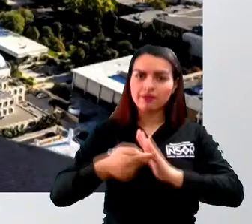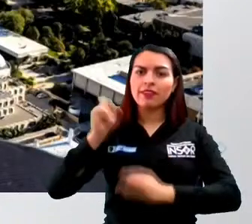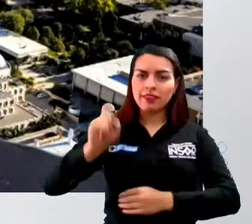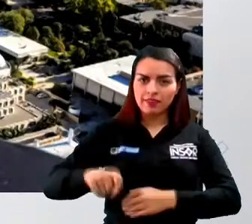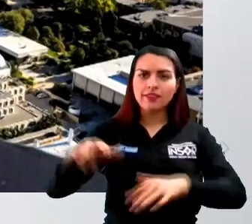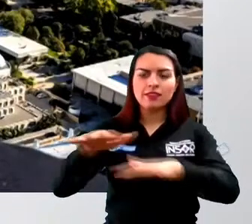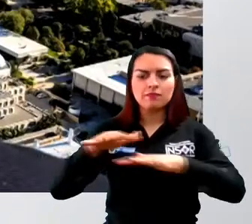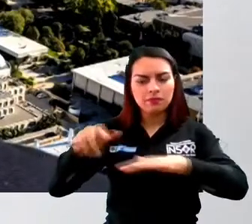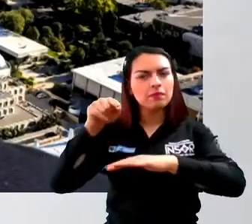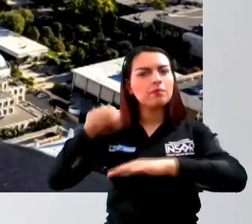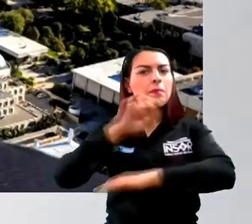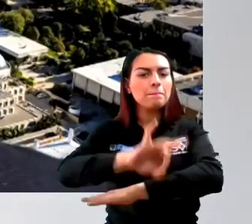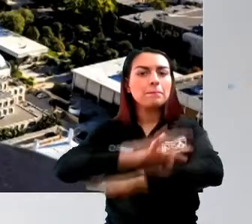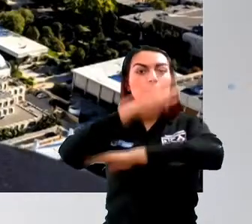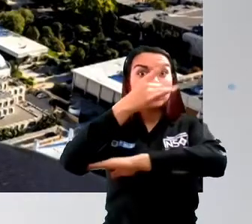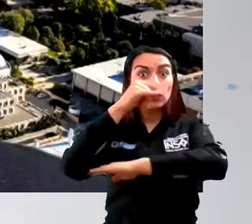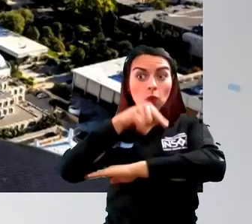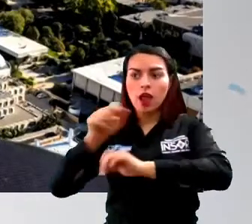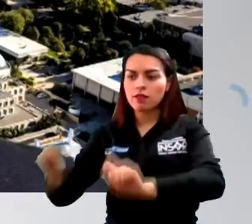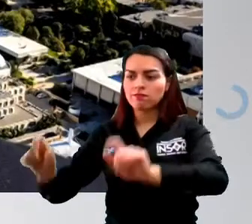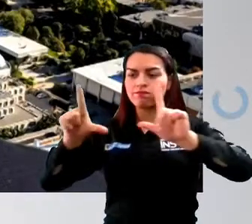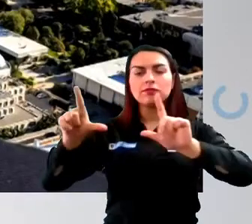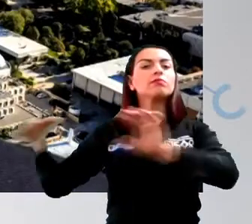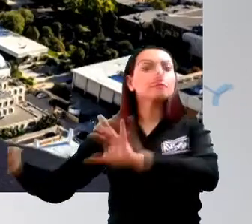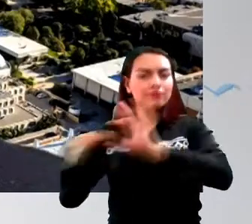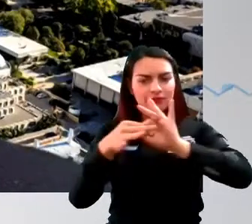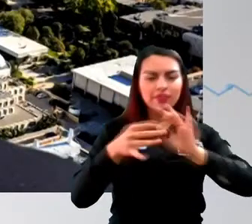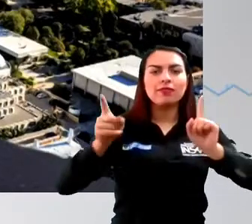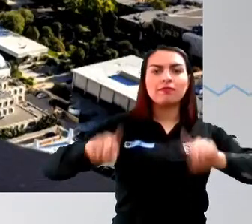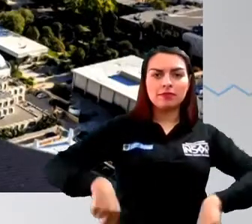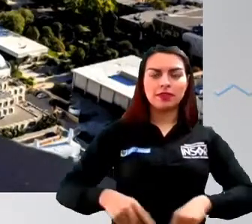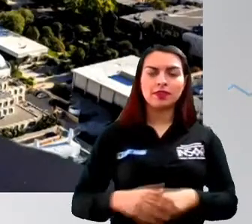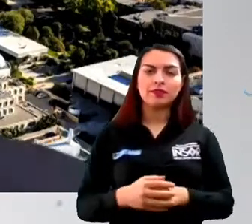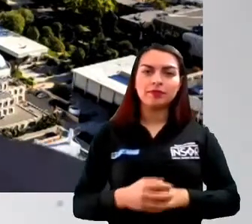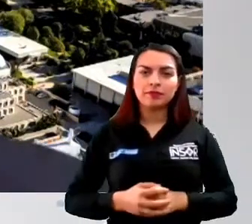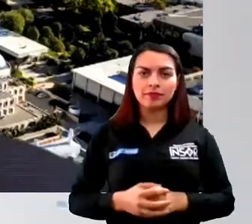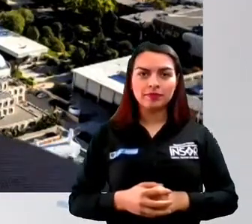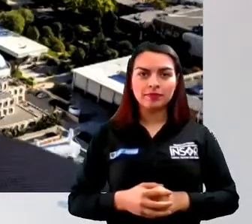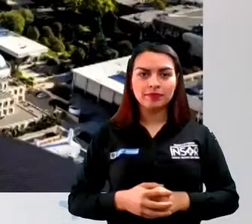en línea. Perfecto. Continuemos con la presentación, por favor.